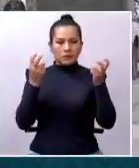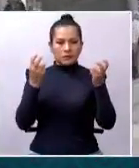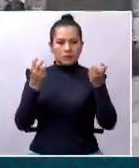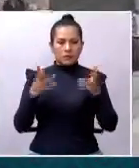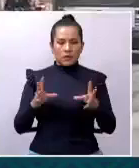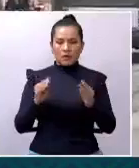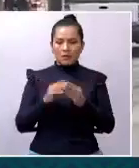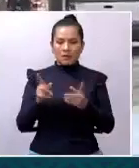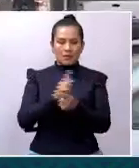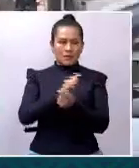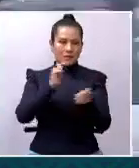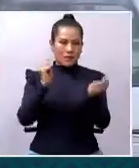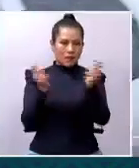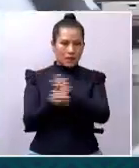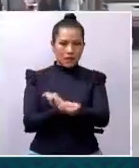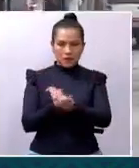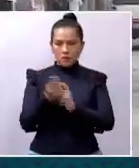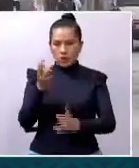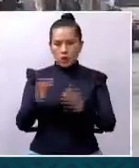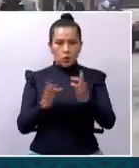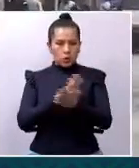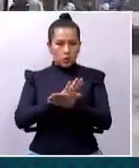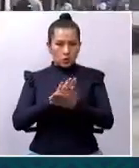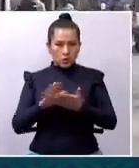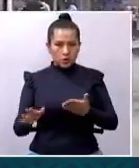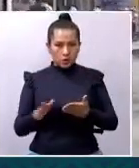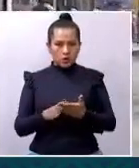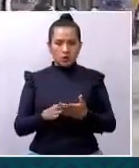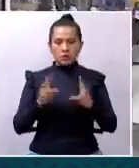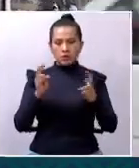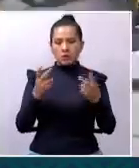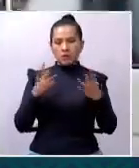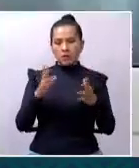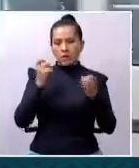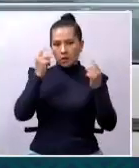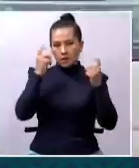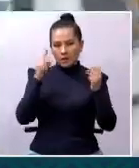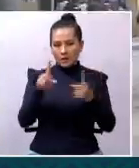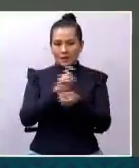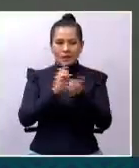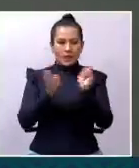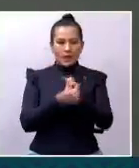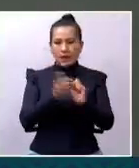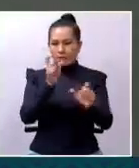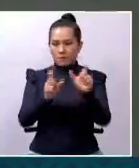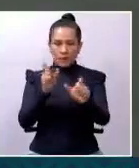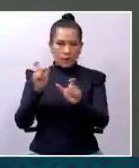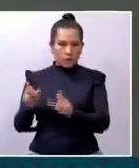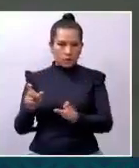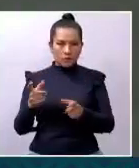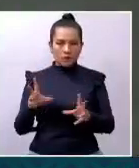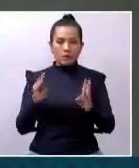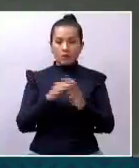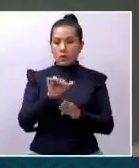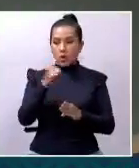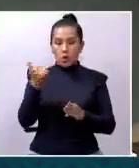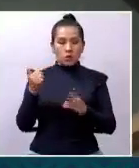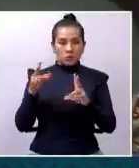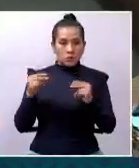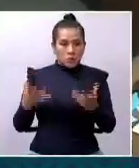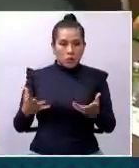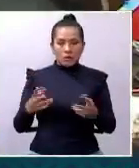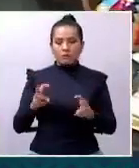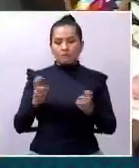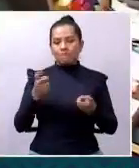de la transformación de la justicia, aunque no pasa por el tema de cambio de personas, si no hay otra, me parece que